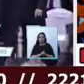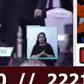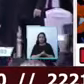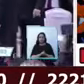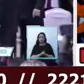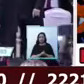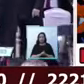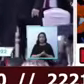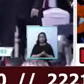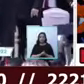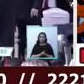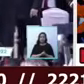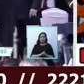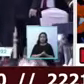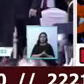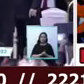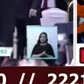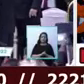2221-6801,